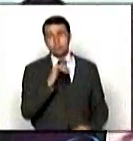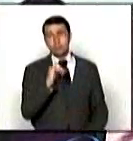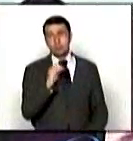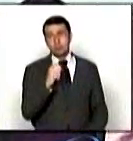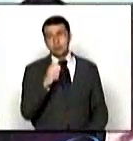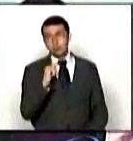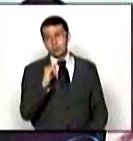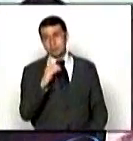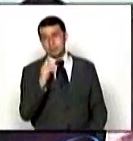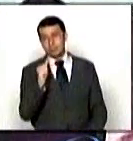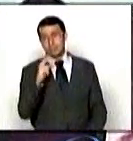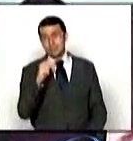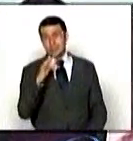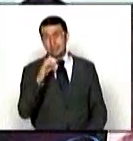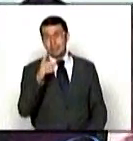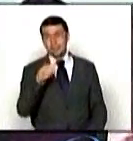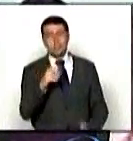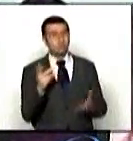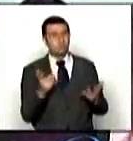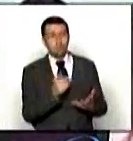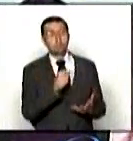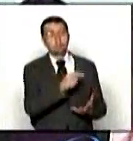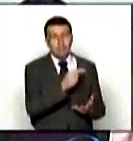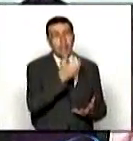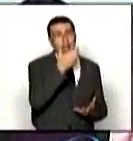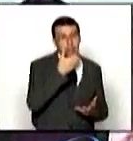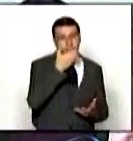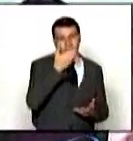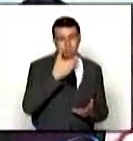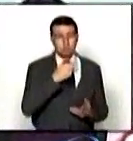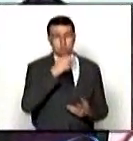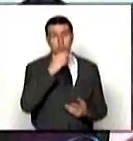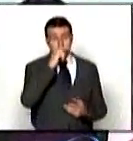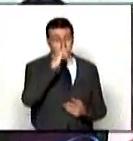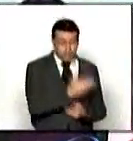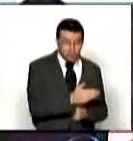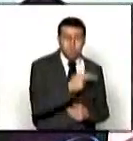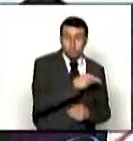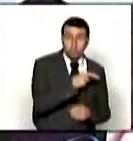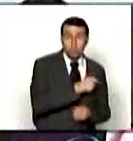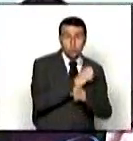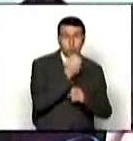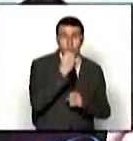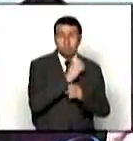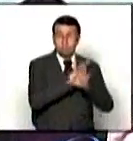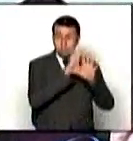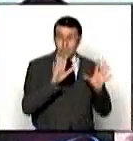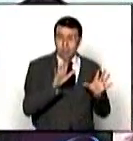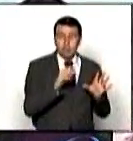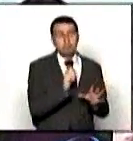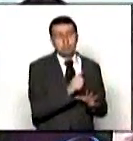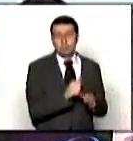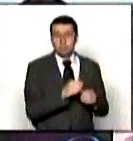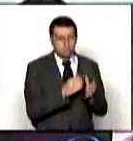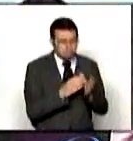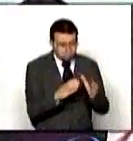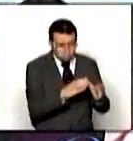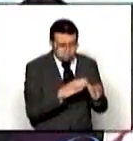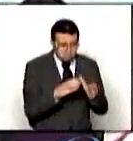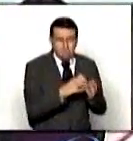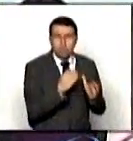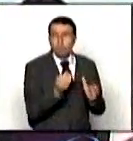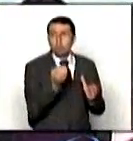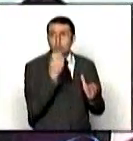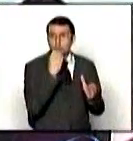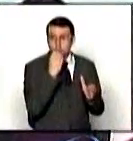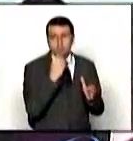nacen, yacen y se producen en las frutas. Entonces, un desayuno de un niño debe tener frutas, el plato prácticamente lleno de frutas variadas, de